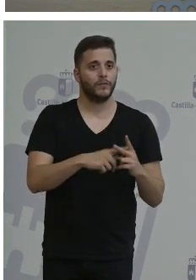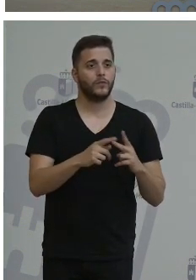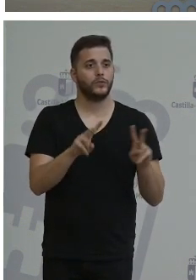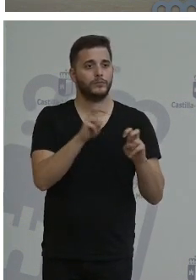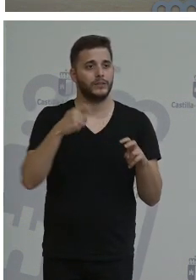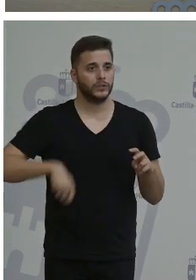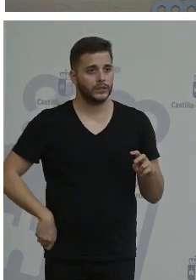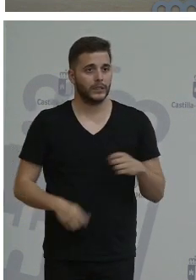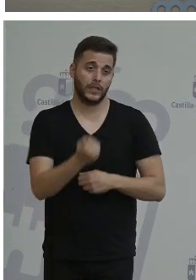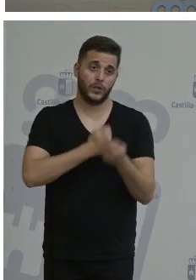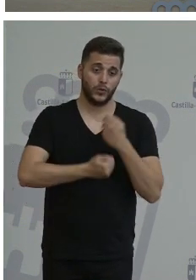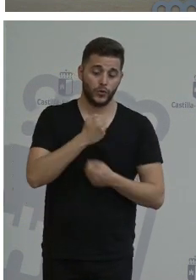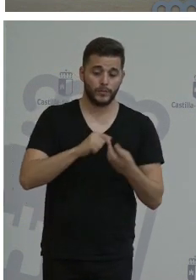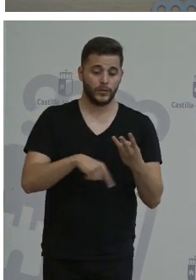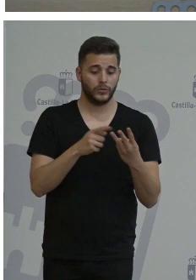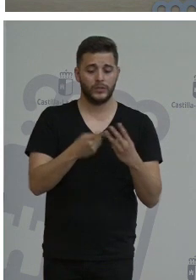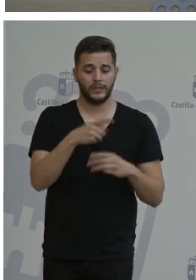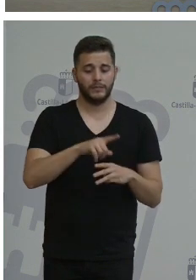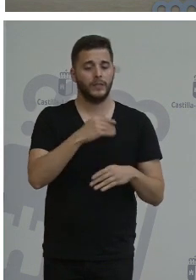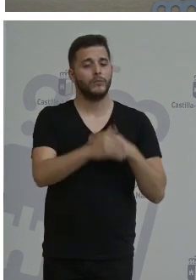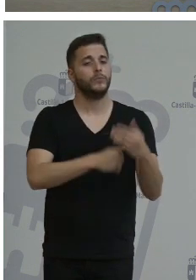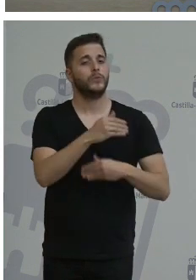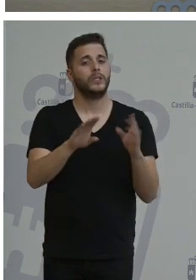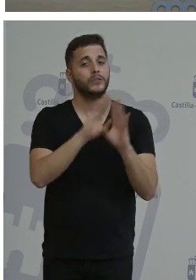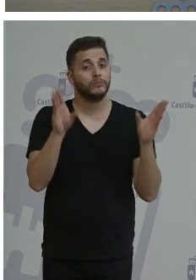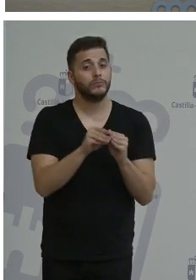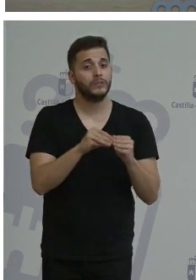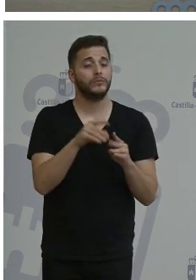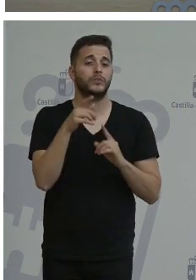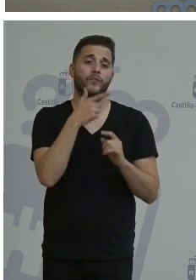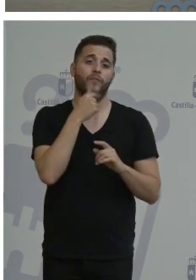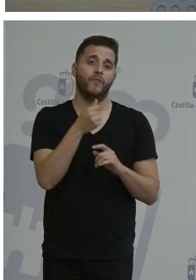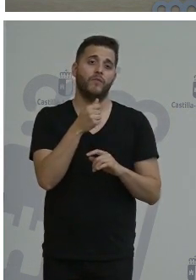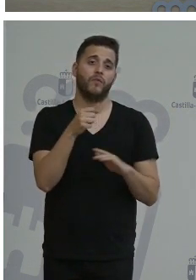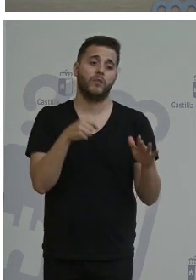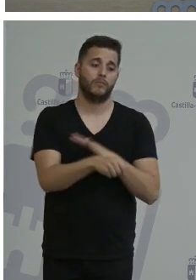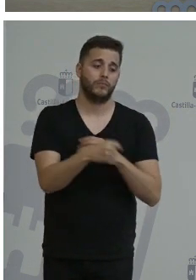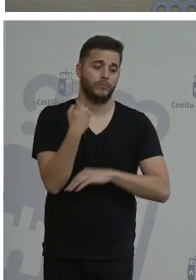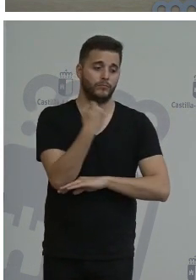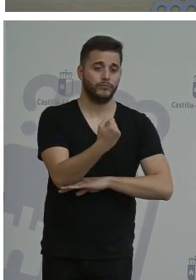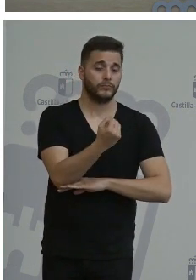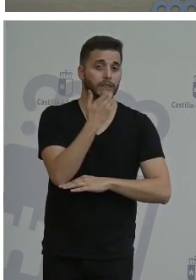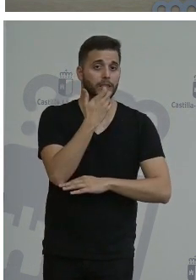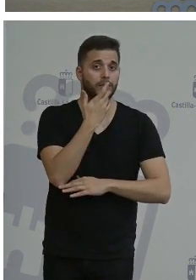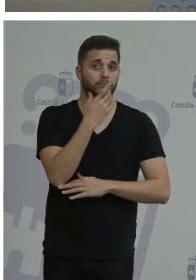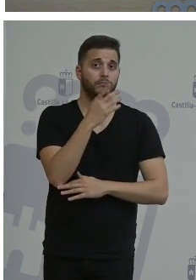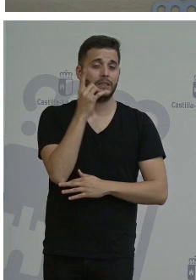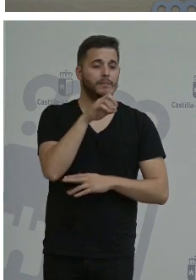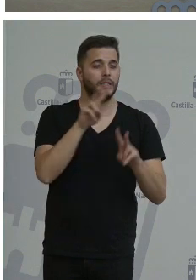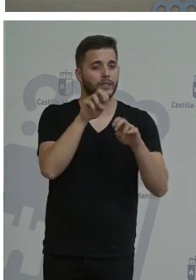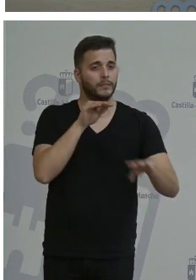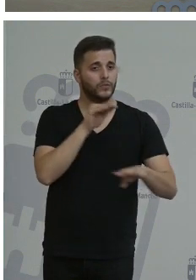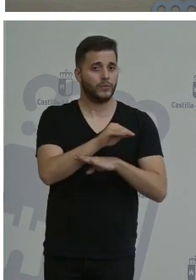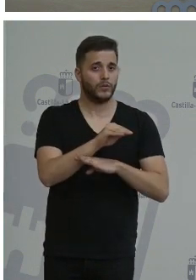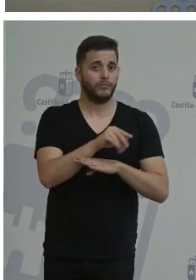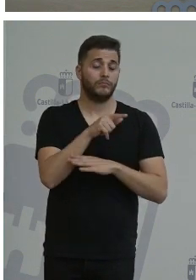Bueno, pues hablábamos también de simplificar los procesos de acceso a apoyo económico de la Administración, todo el tema de las subvenciones que